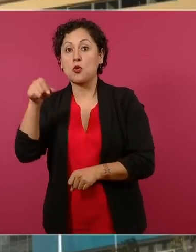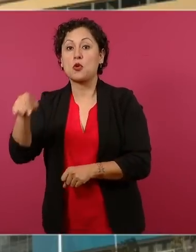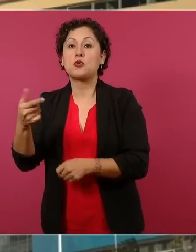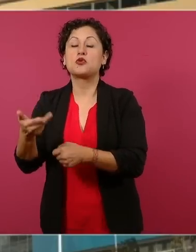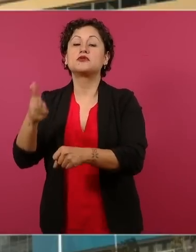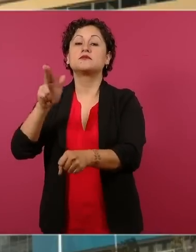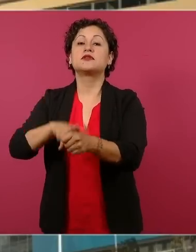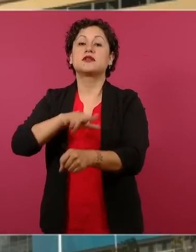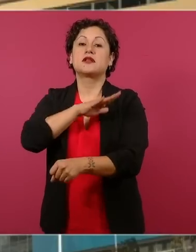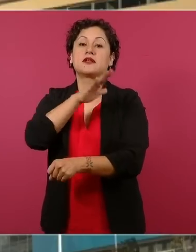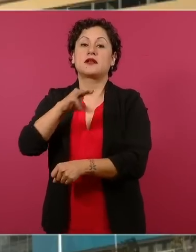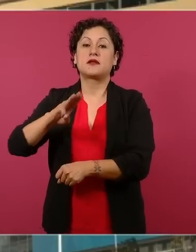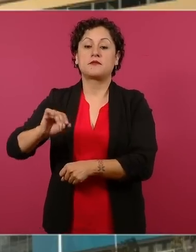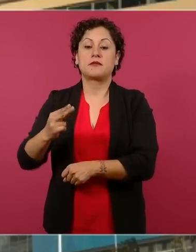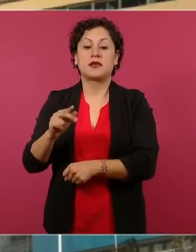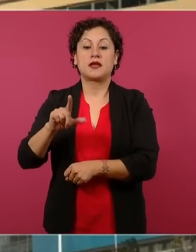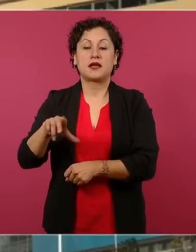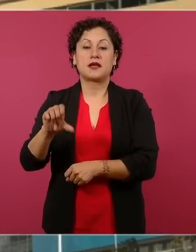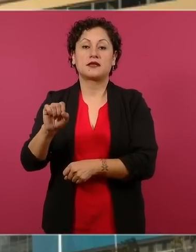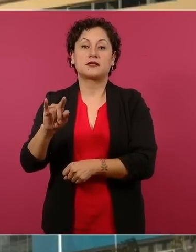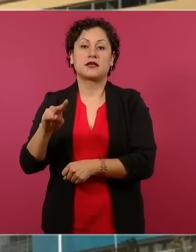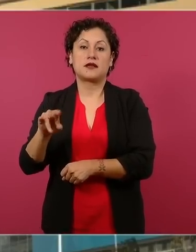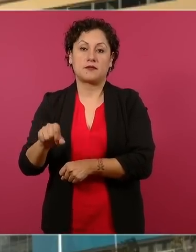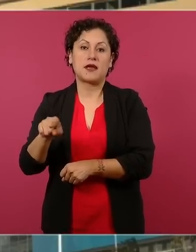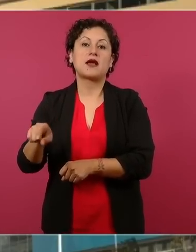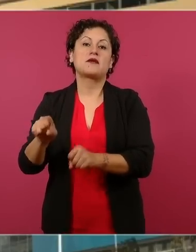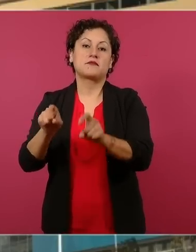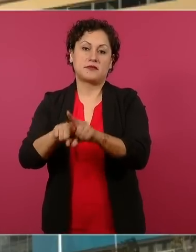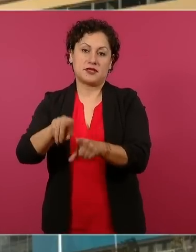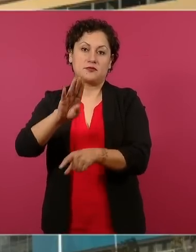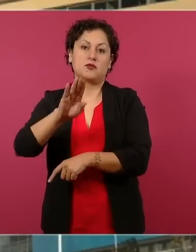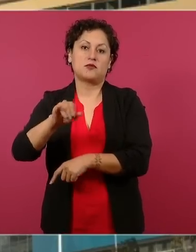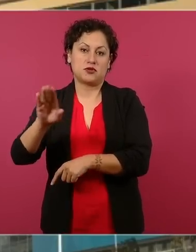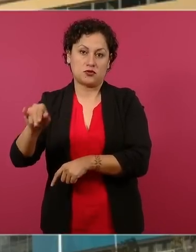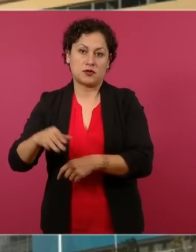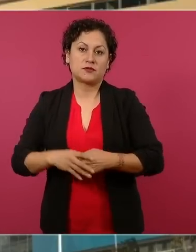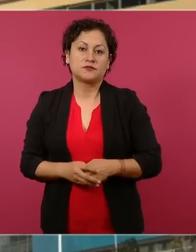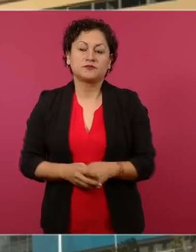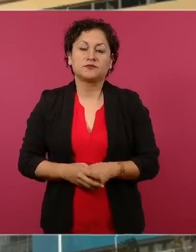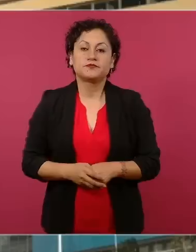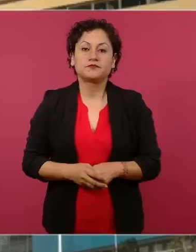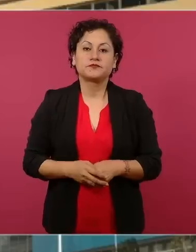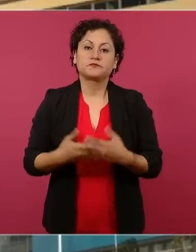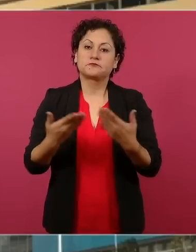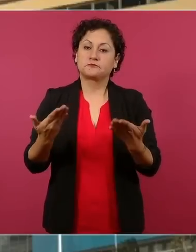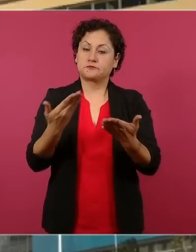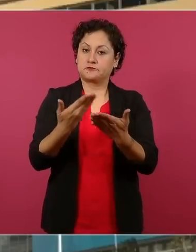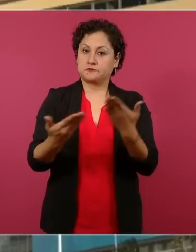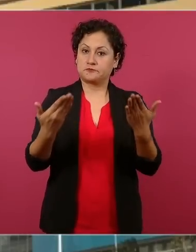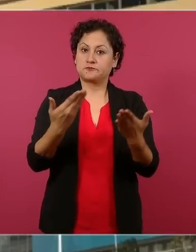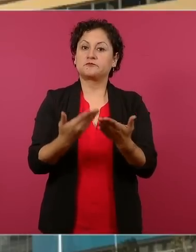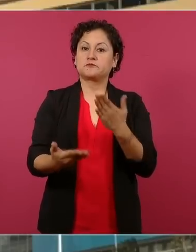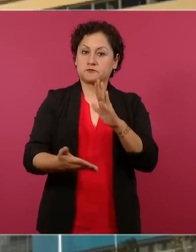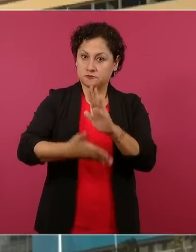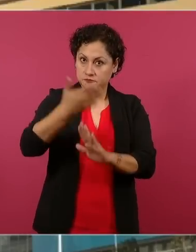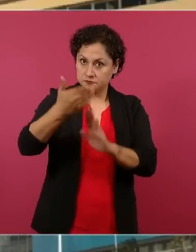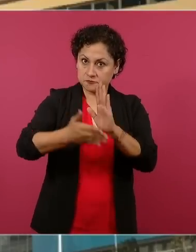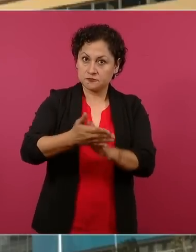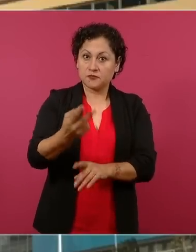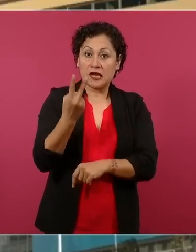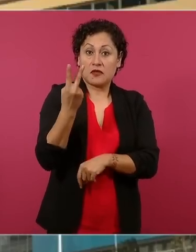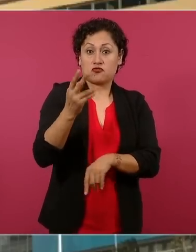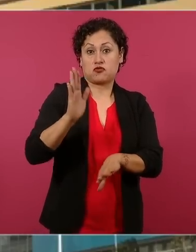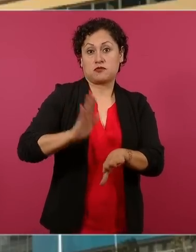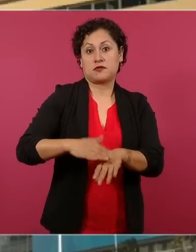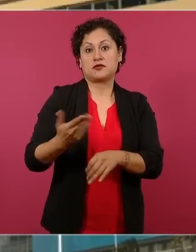Silva también en Morelia, allá en Michoacán. Actualmente estamos construyendo 2 hospitales para IMSS